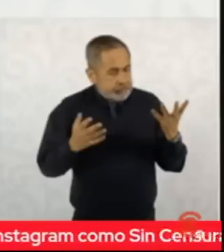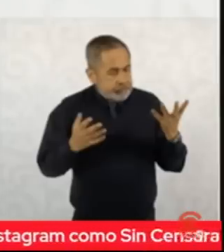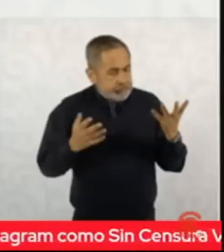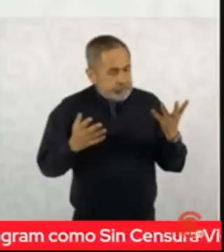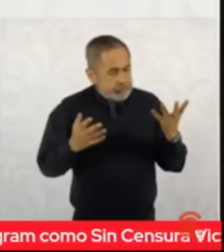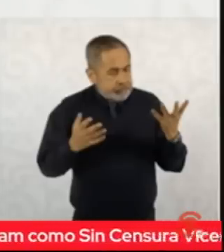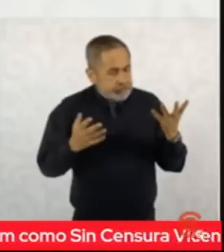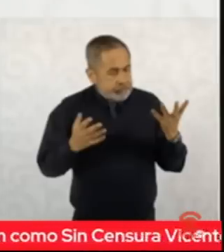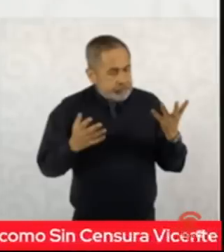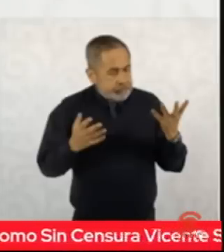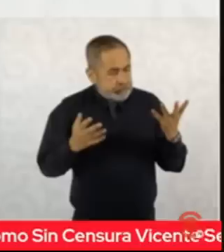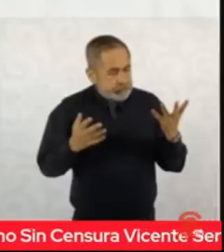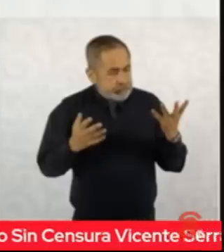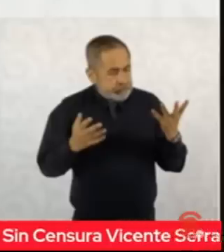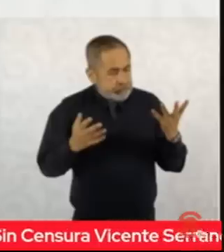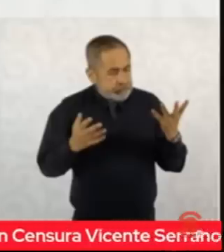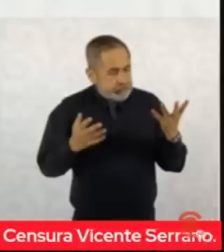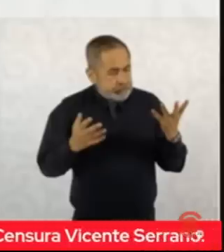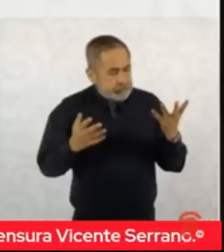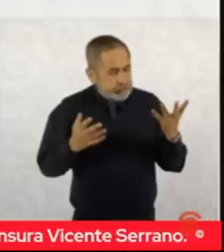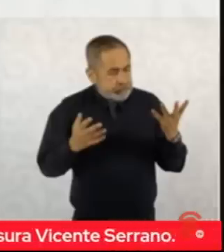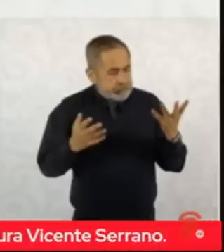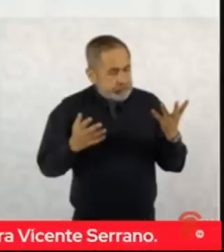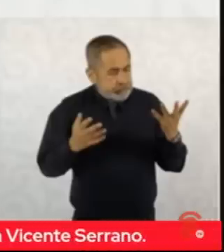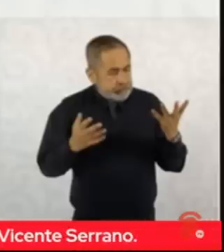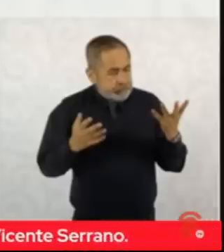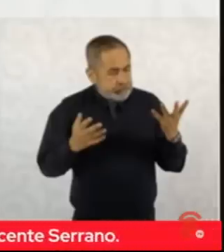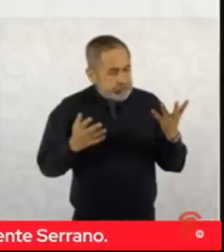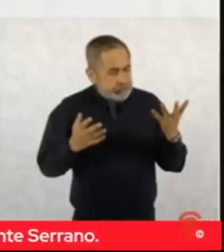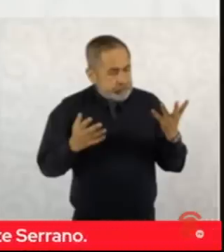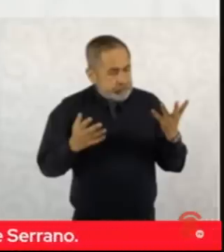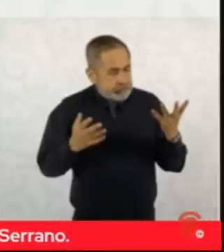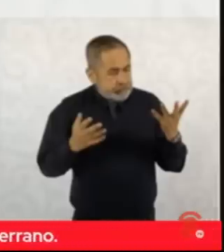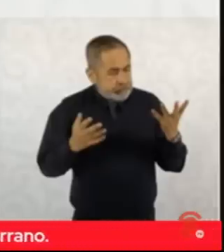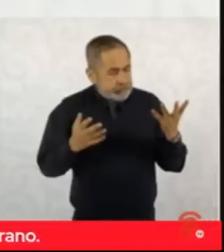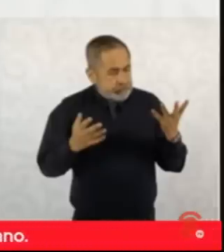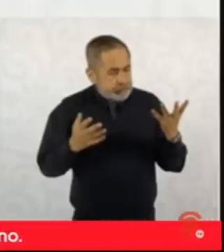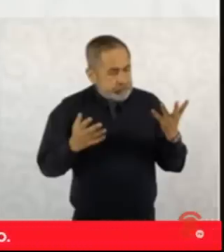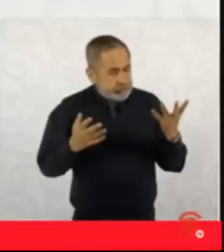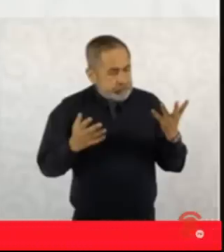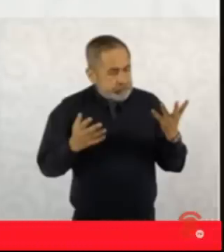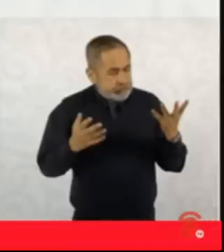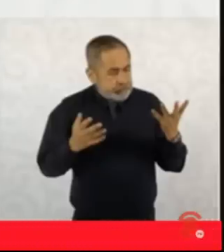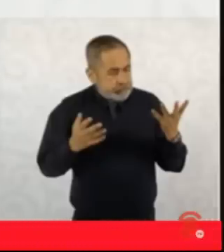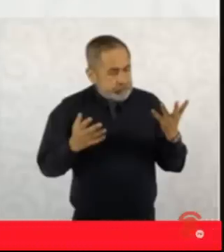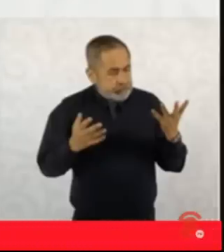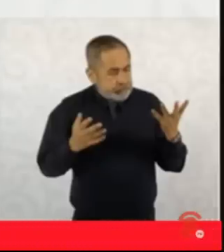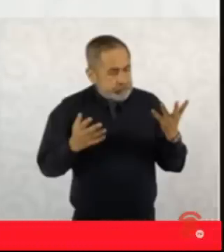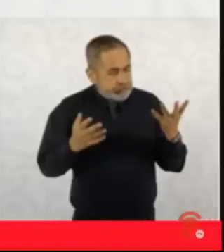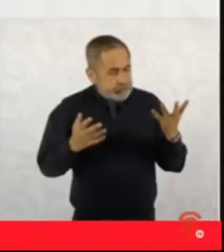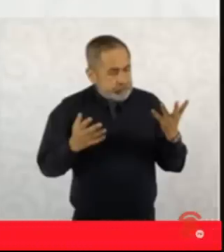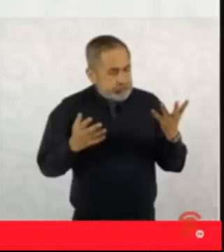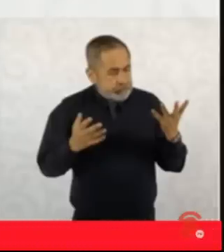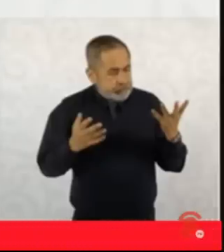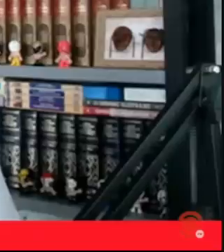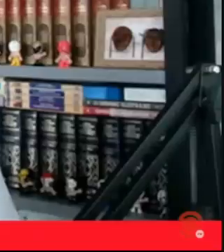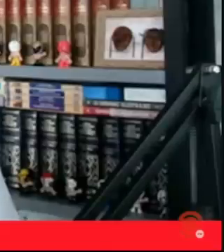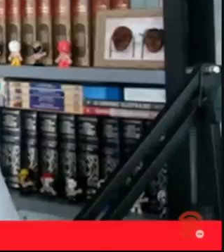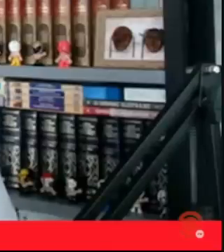que ya salió Héctor Aguilar Camín a hacer la democión. Ya sabe, para ellos todos son dictaduras, y ahora dice la